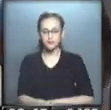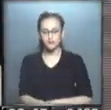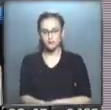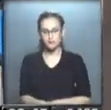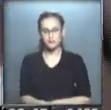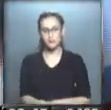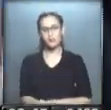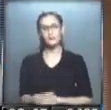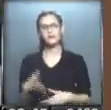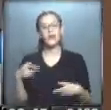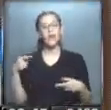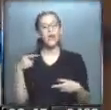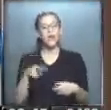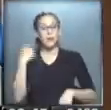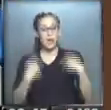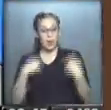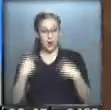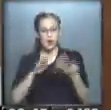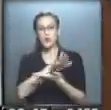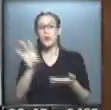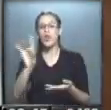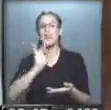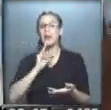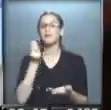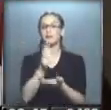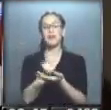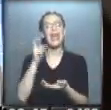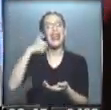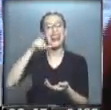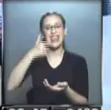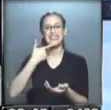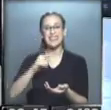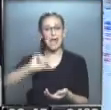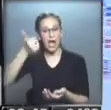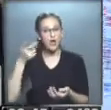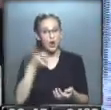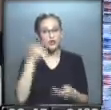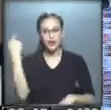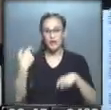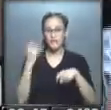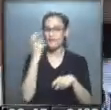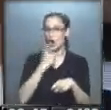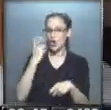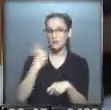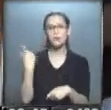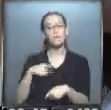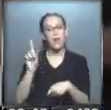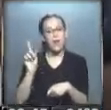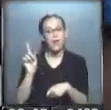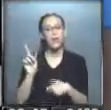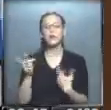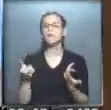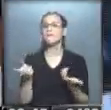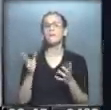Paraguay, que en la primera presentación de su nuevo técnico, Víctor Genes, goleó a Bolivia. Pero así y todo, quedó muy lejos